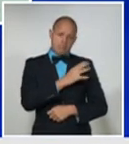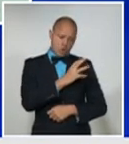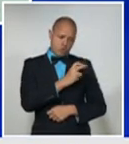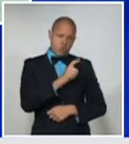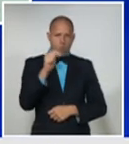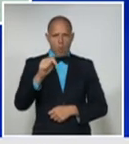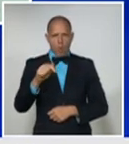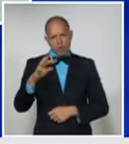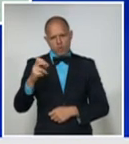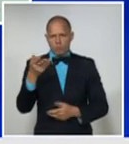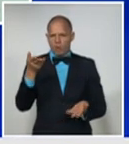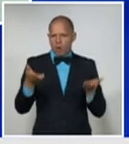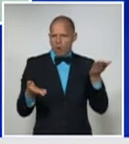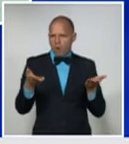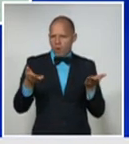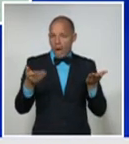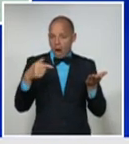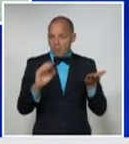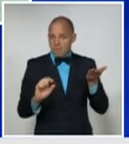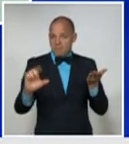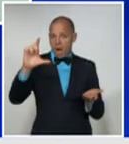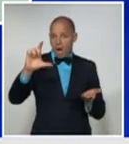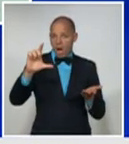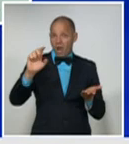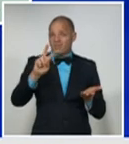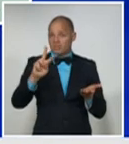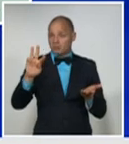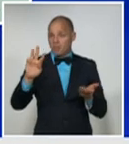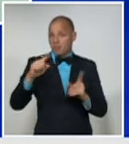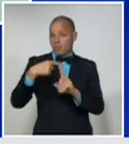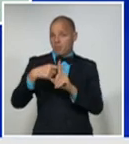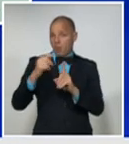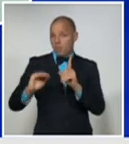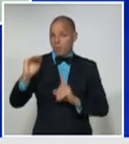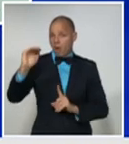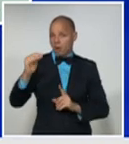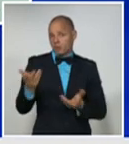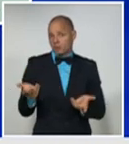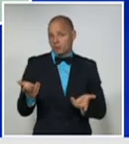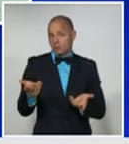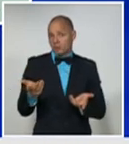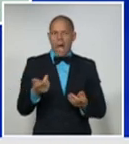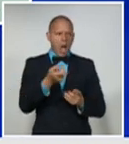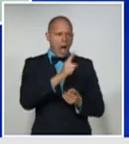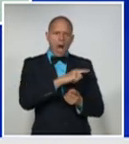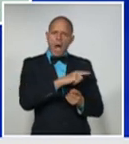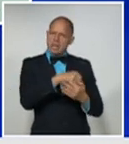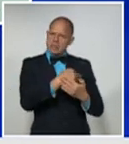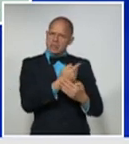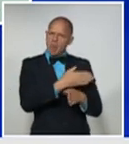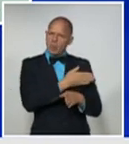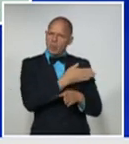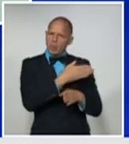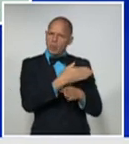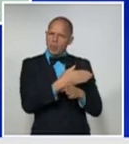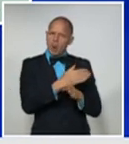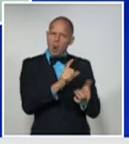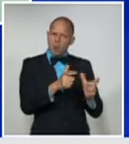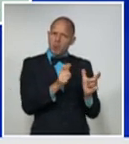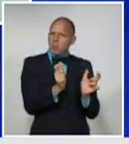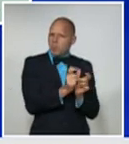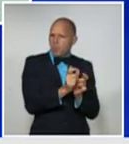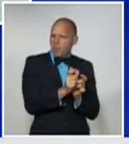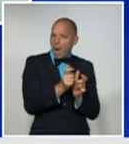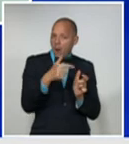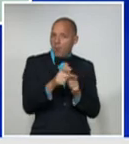pero realmente en comparación con el comportamiento que había tenido esta provincia, pues una cifra elevada. De